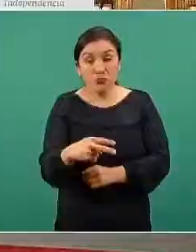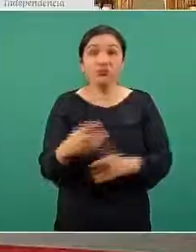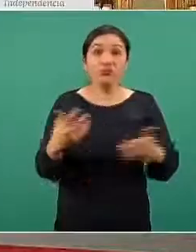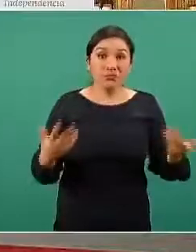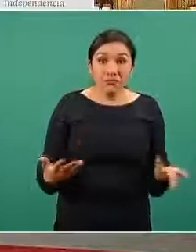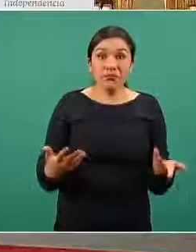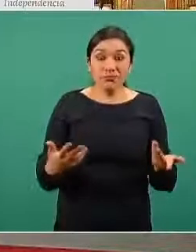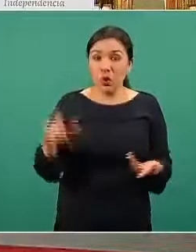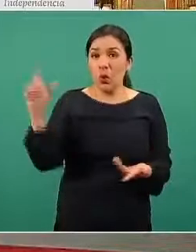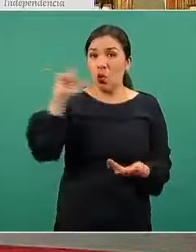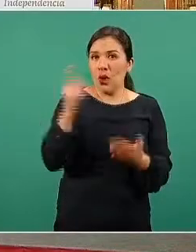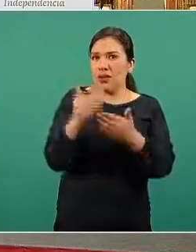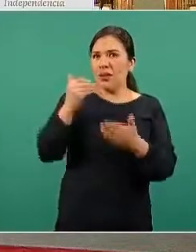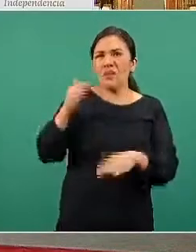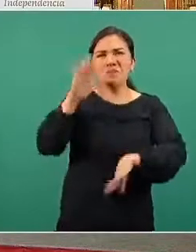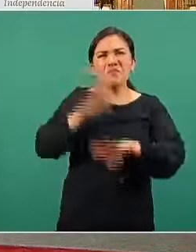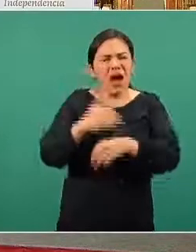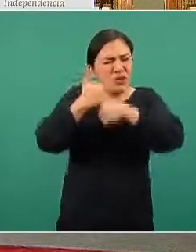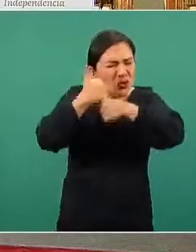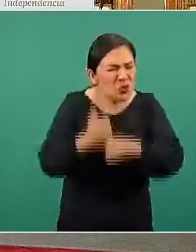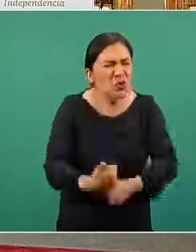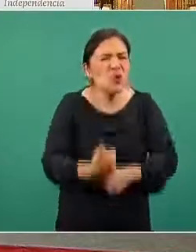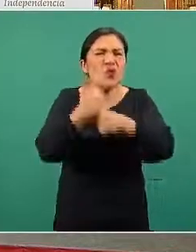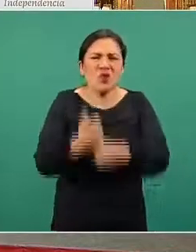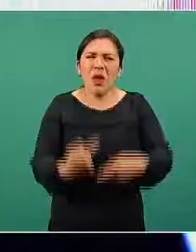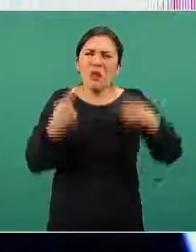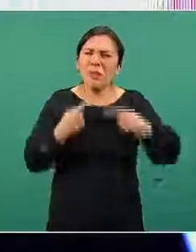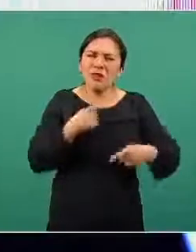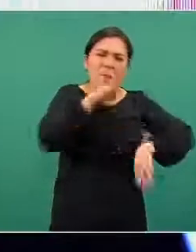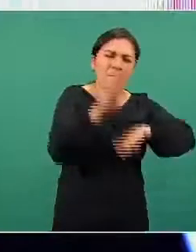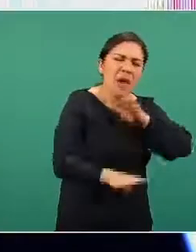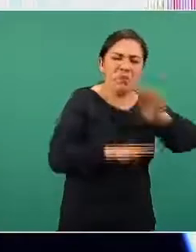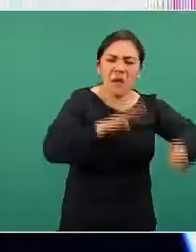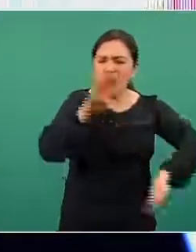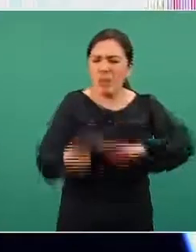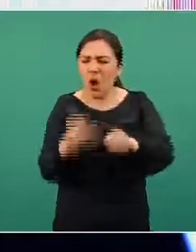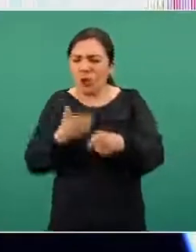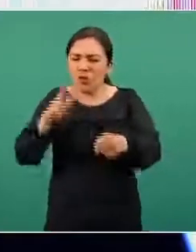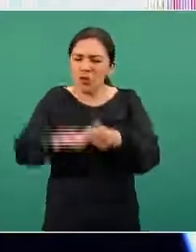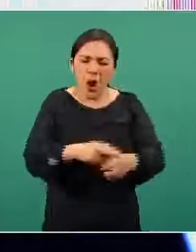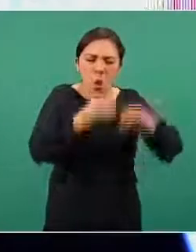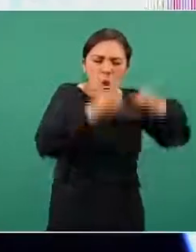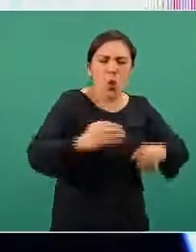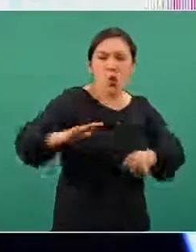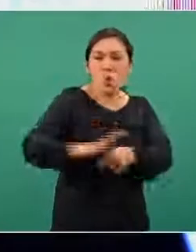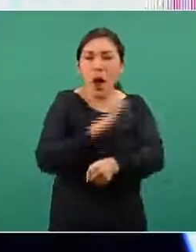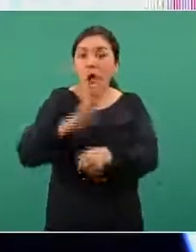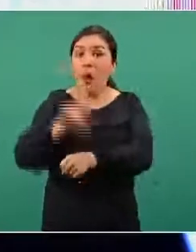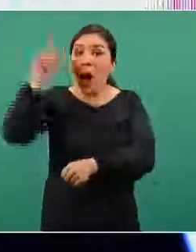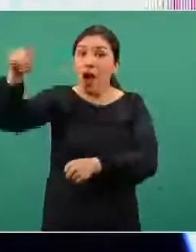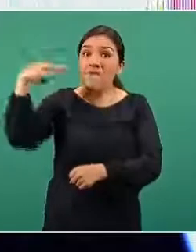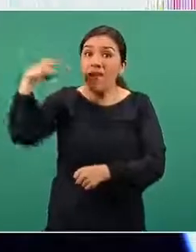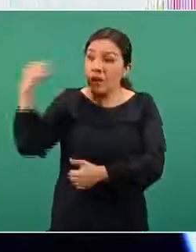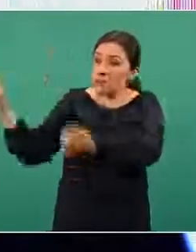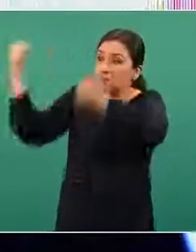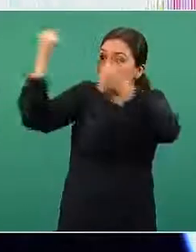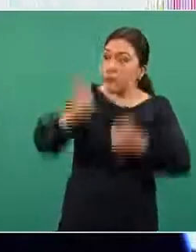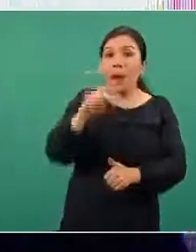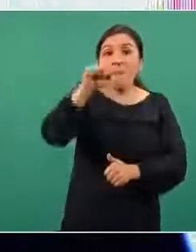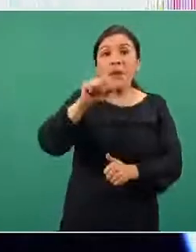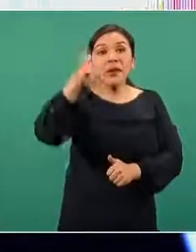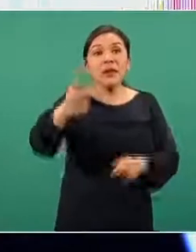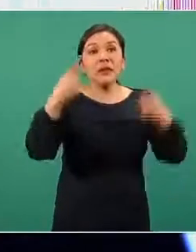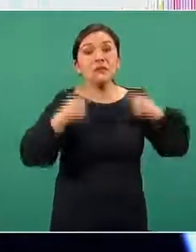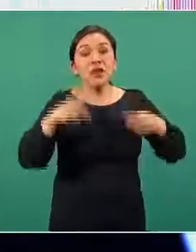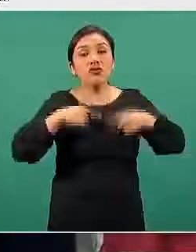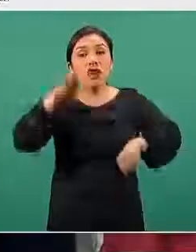momento más dramático de mortalidad y de ocupación hospitalaria. De allí vinieron 26 médicos